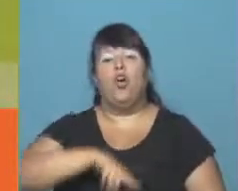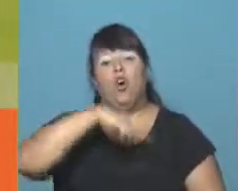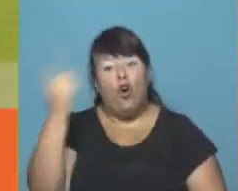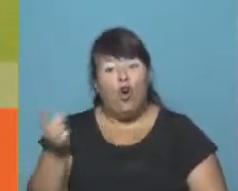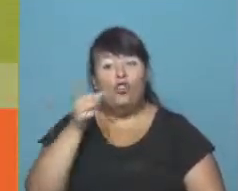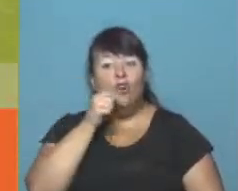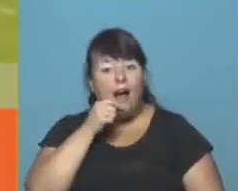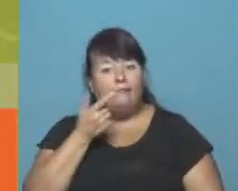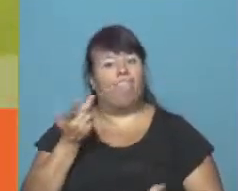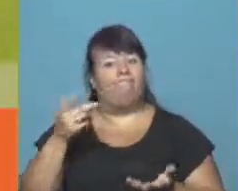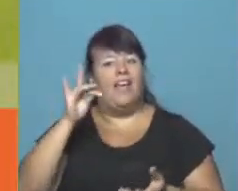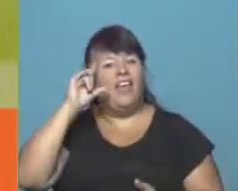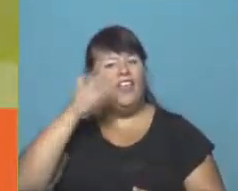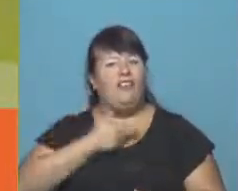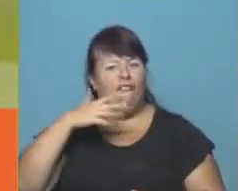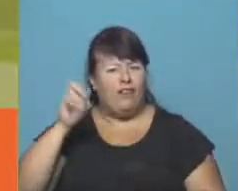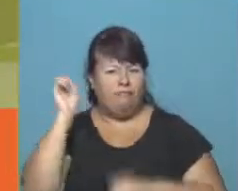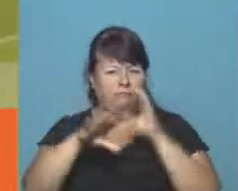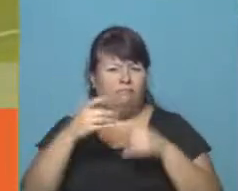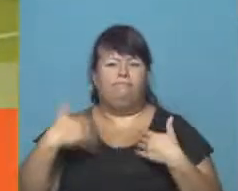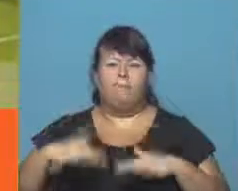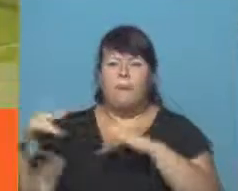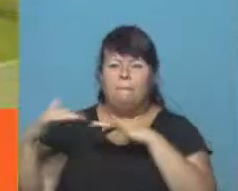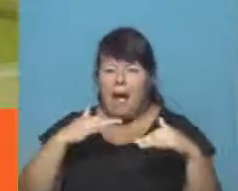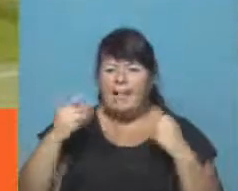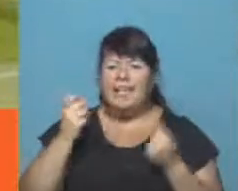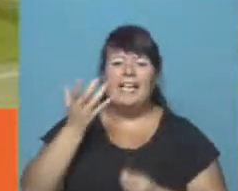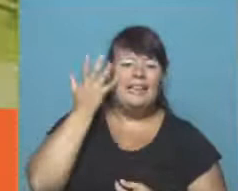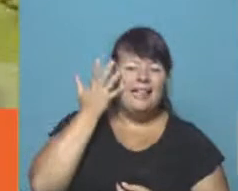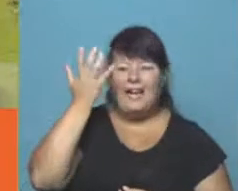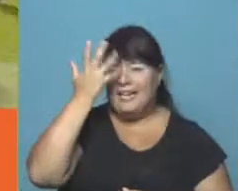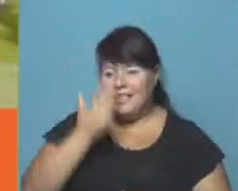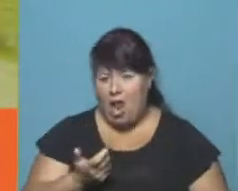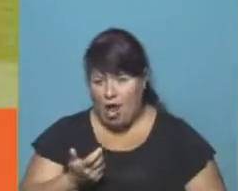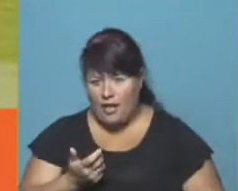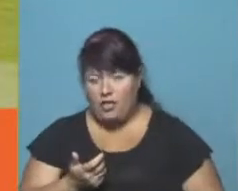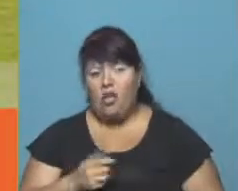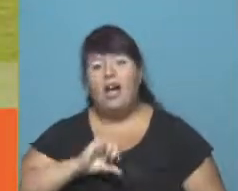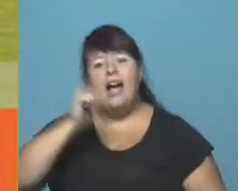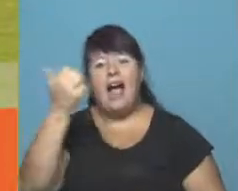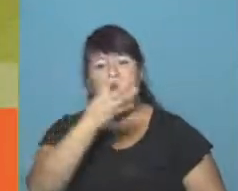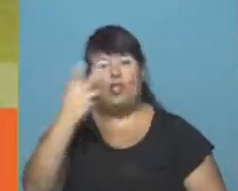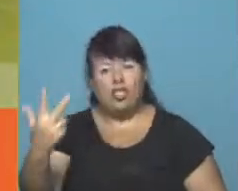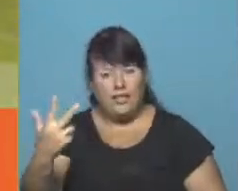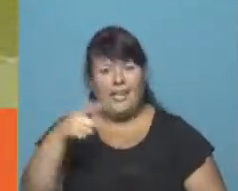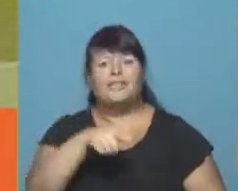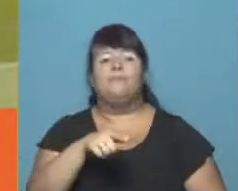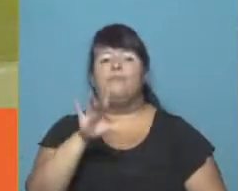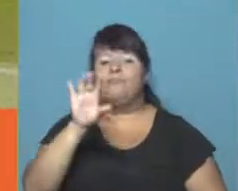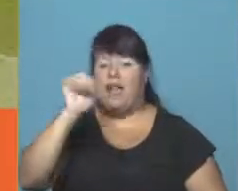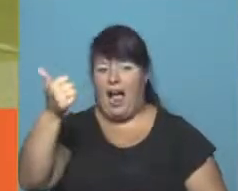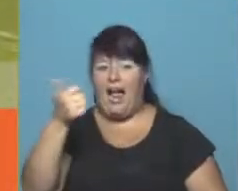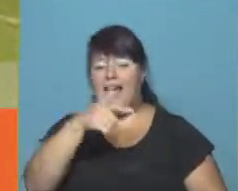arbitraje polémico de Germán Delfino fue en el emotivo partido entre Tigre y San Lorenzo, con triunfo 4-3 de los dirigidos por